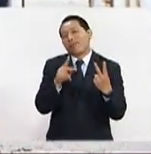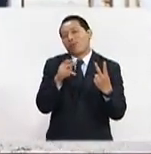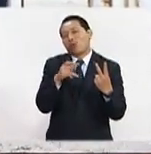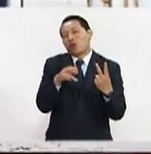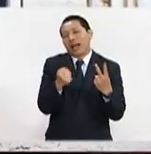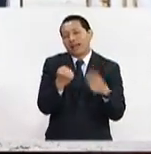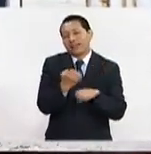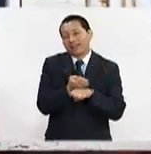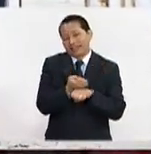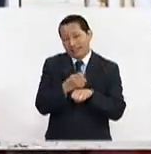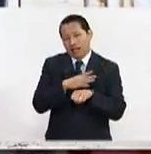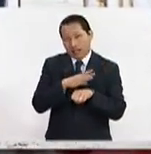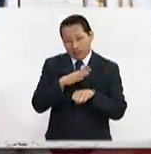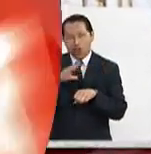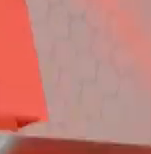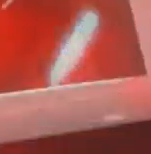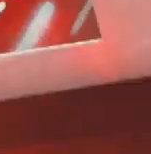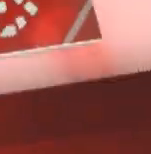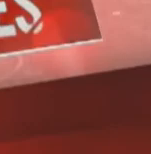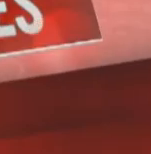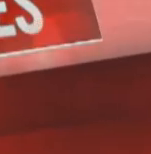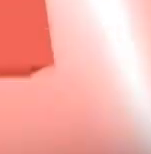de origen holandés.